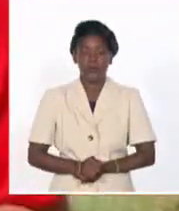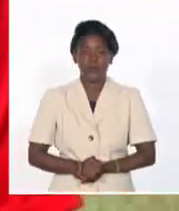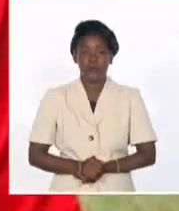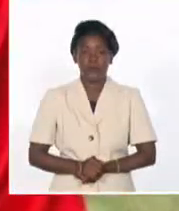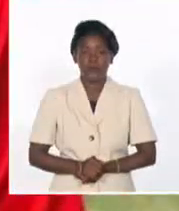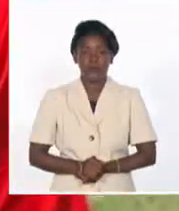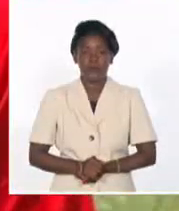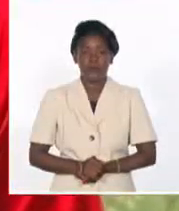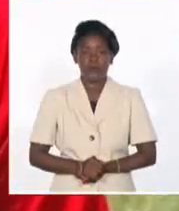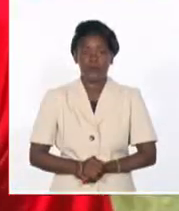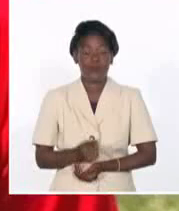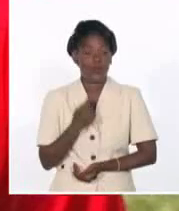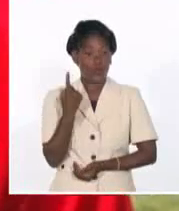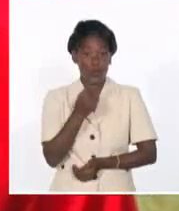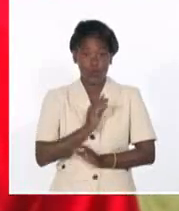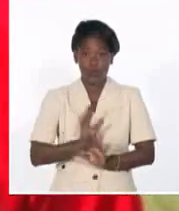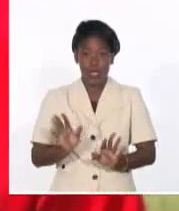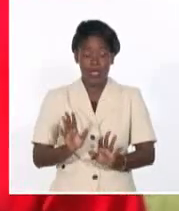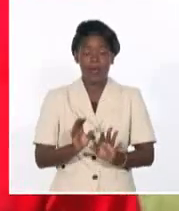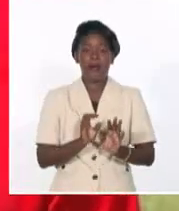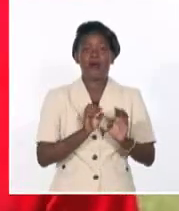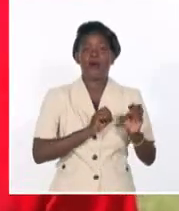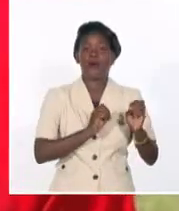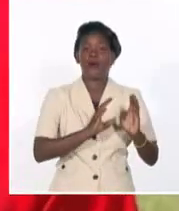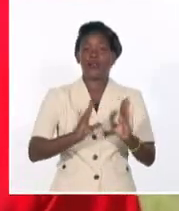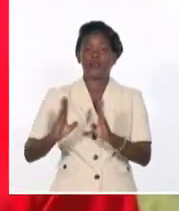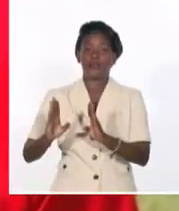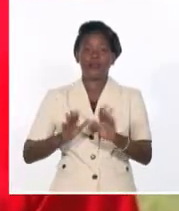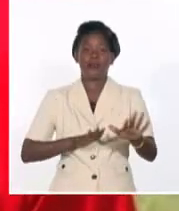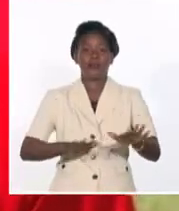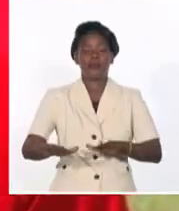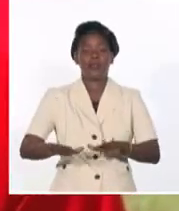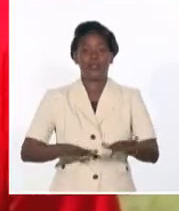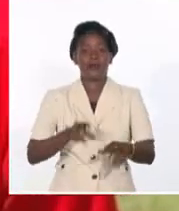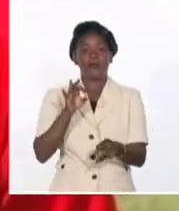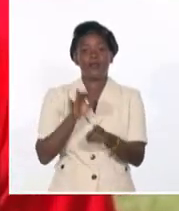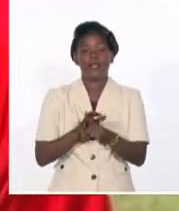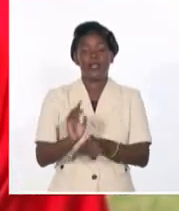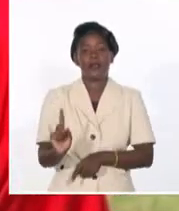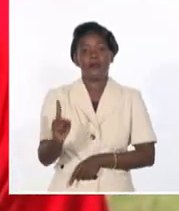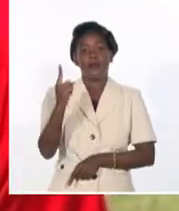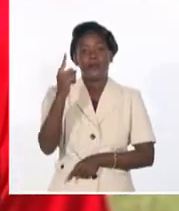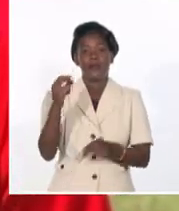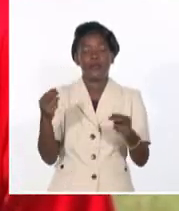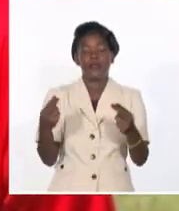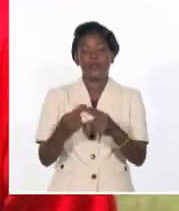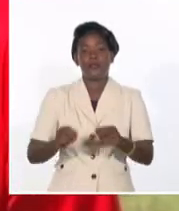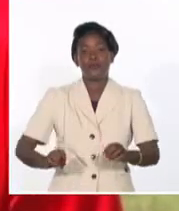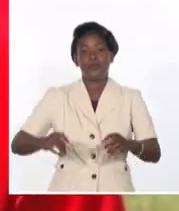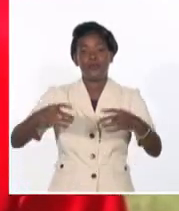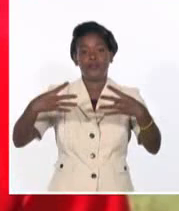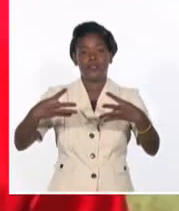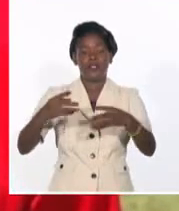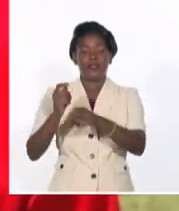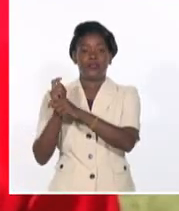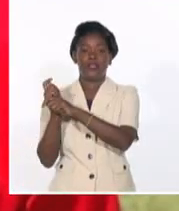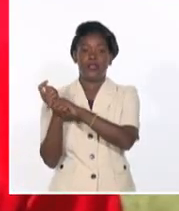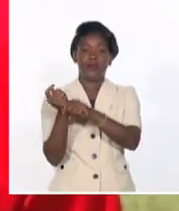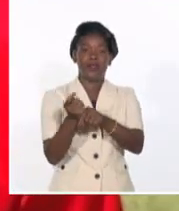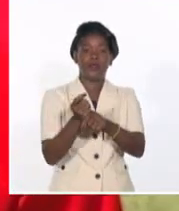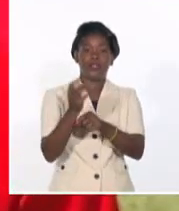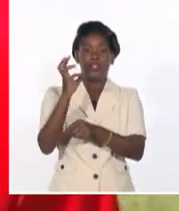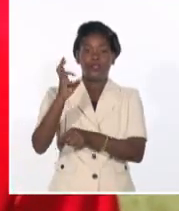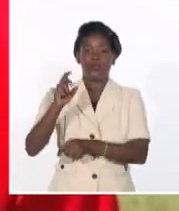Cubano. Todo listo en este territorio oriental para acoger el primer partido de la gran final de esta Serie Nacional número 62.